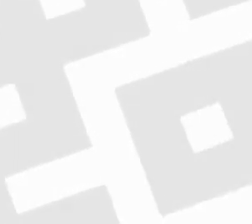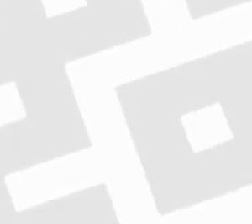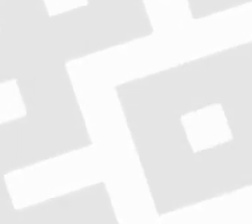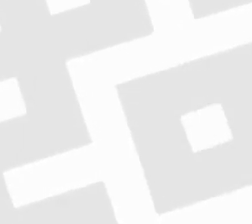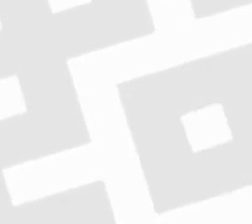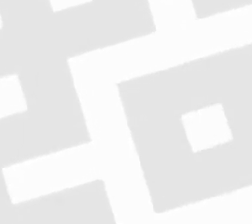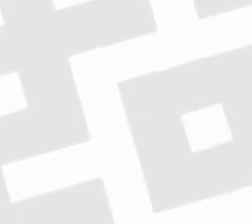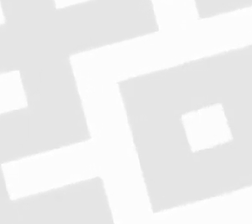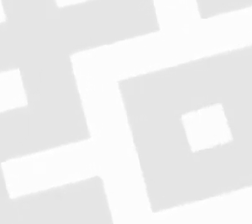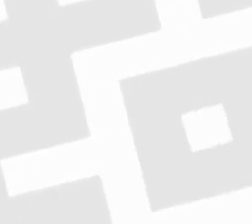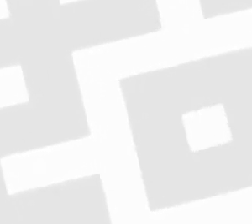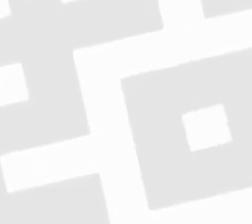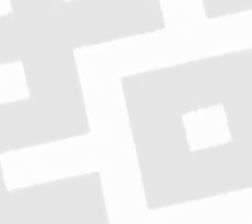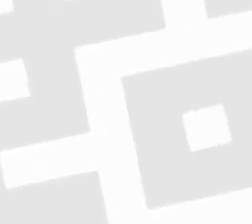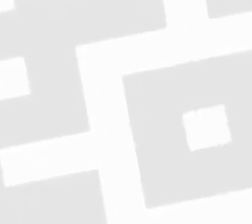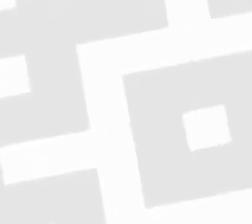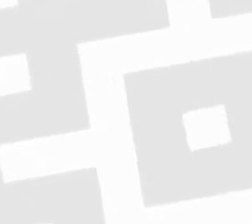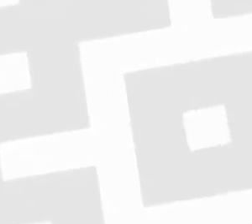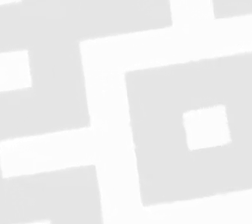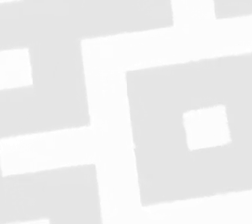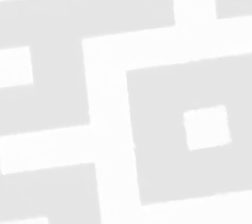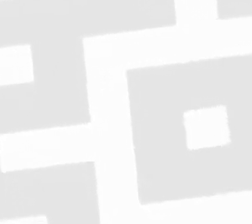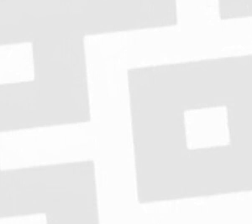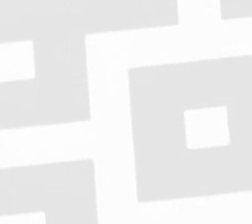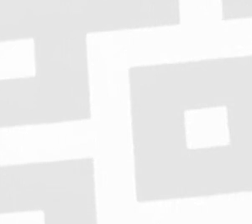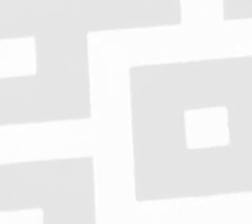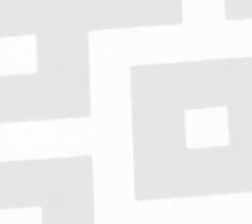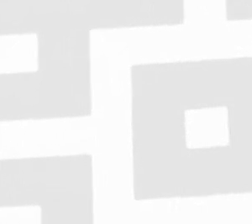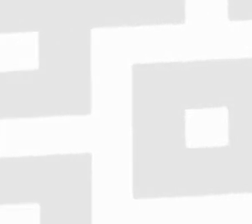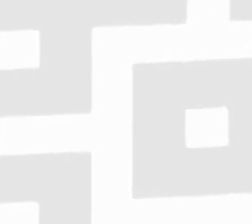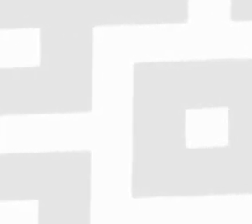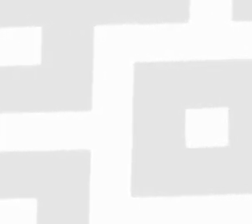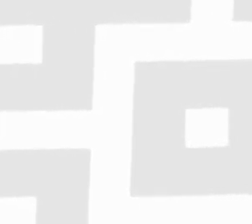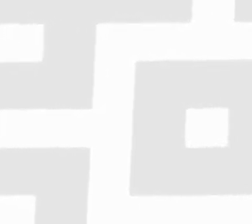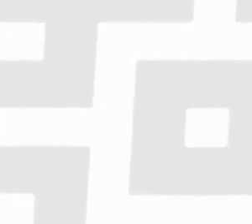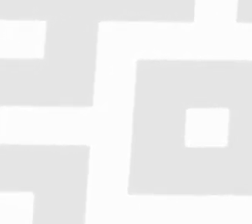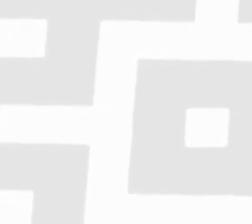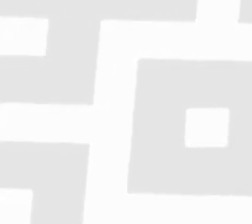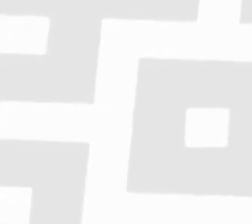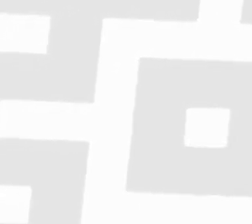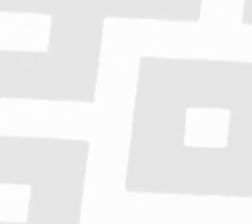Estrategia estatal contra el coronavirus. Actualización en Veracruz.